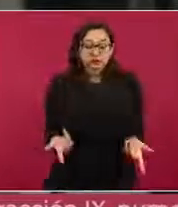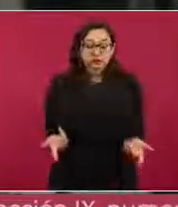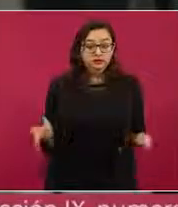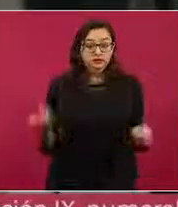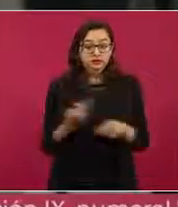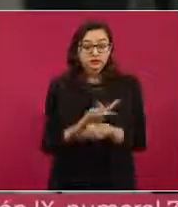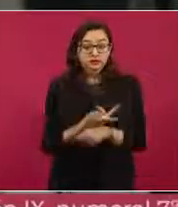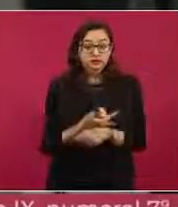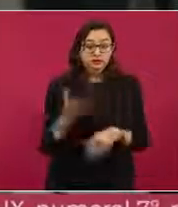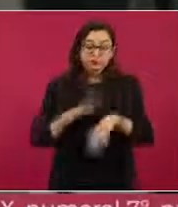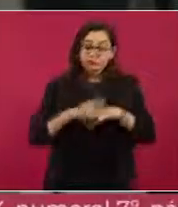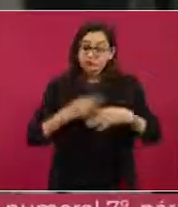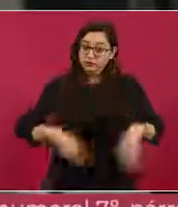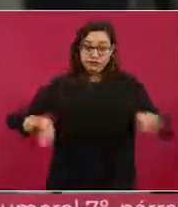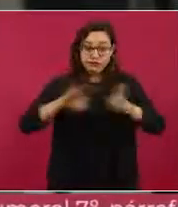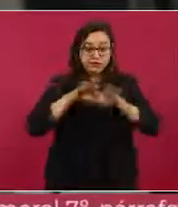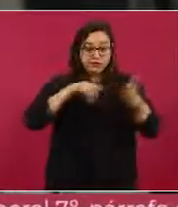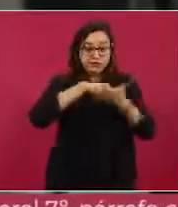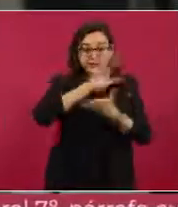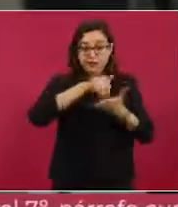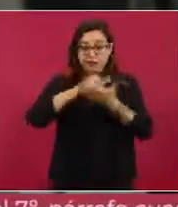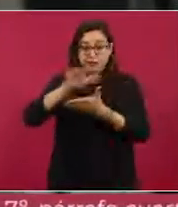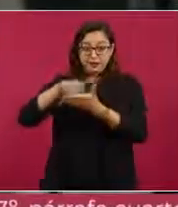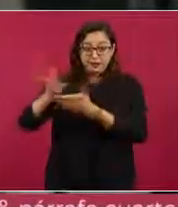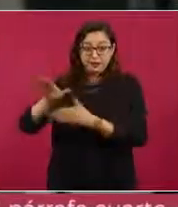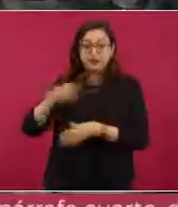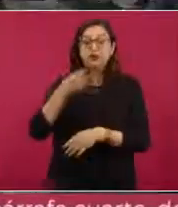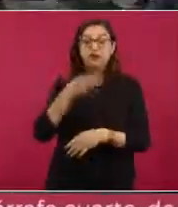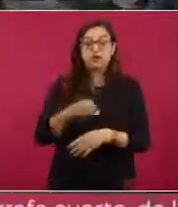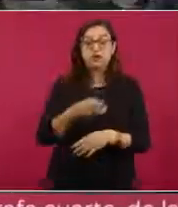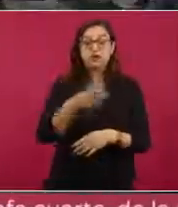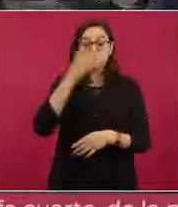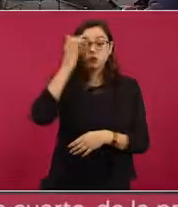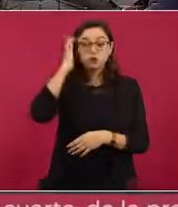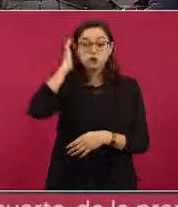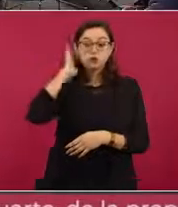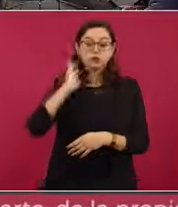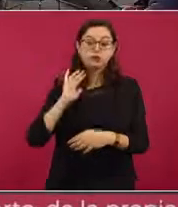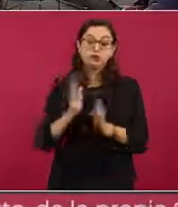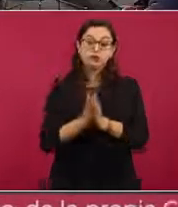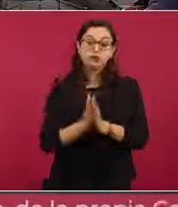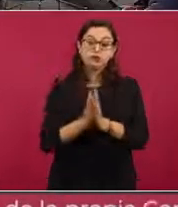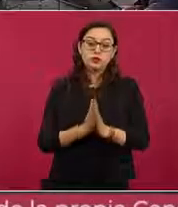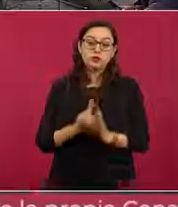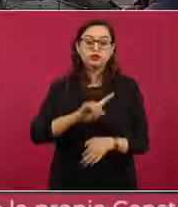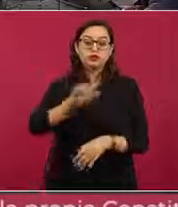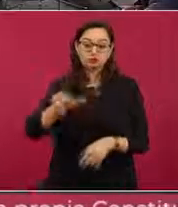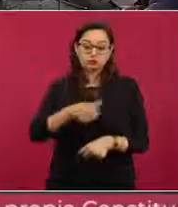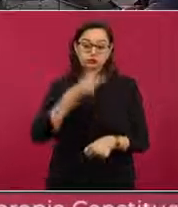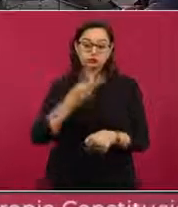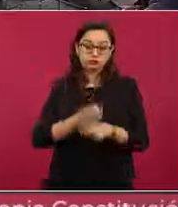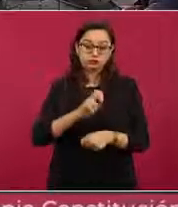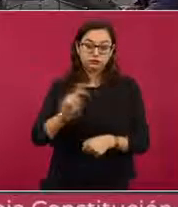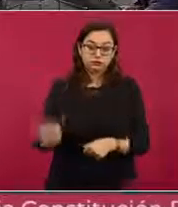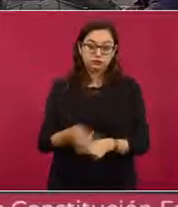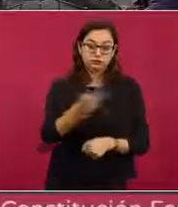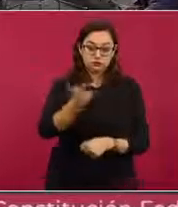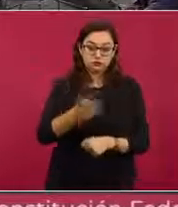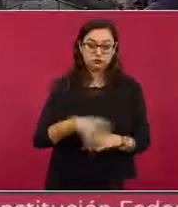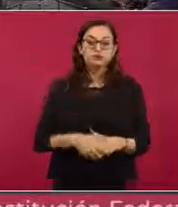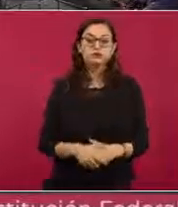los despidos causados por la ley docente ya derogada. ¿Qué hacer ahí, presidente? Y si me permite, por favor, una segunda pregunta de las dos que me tocan.